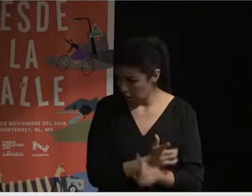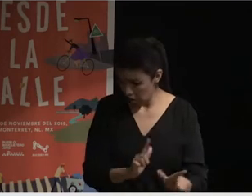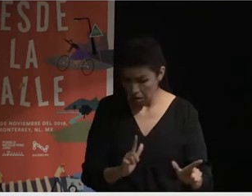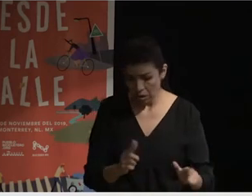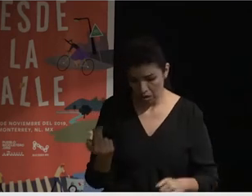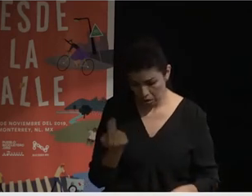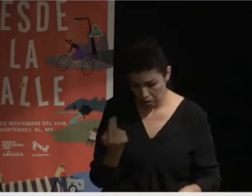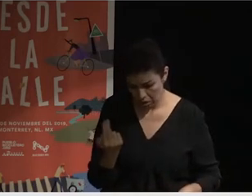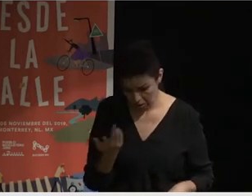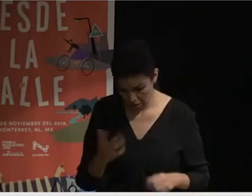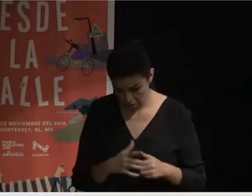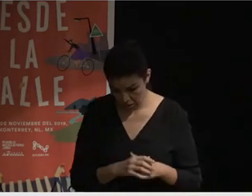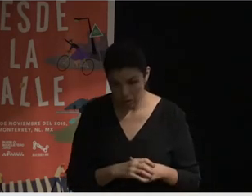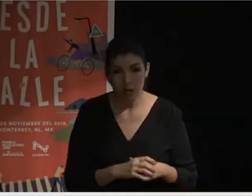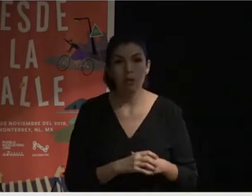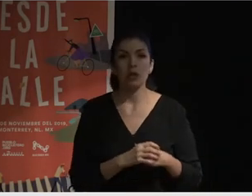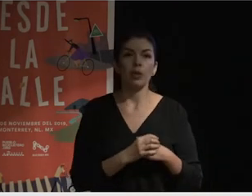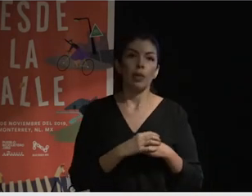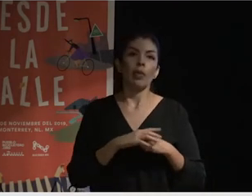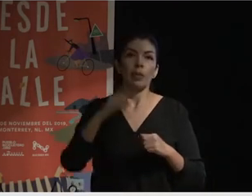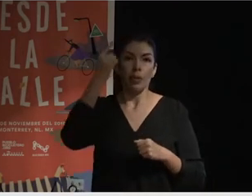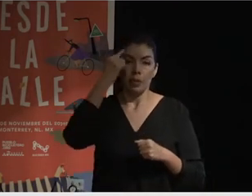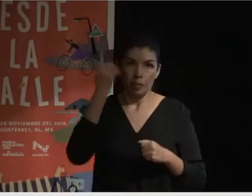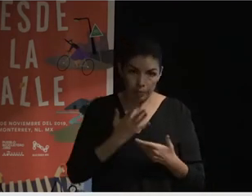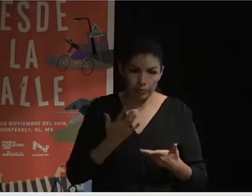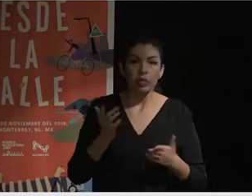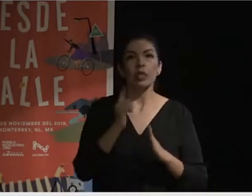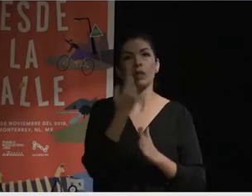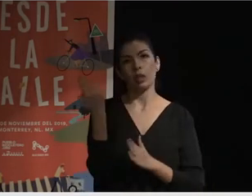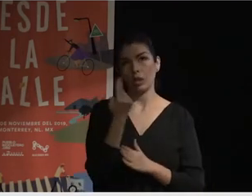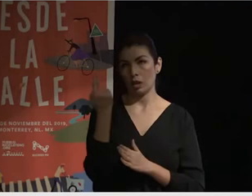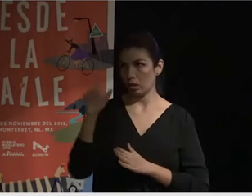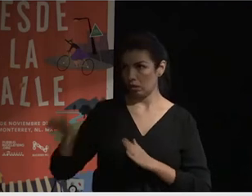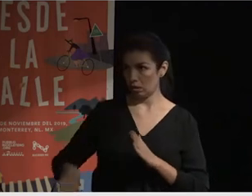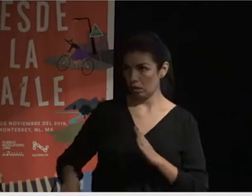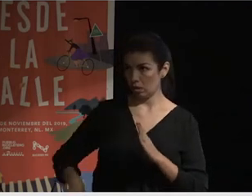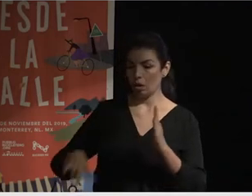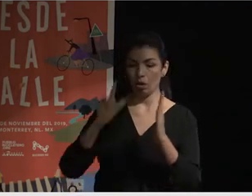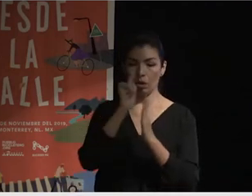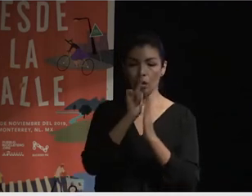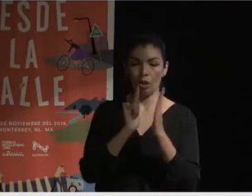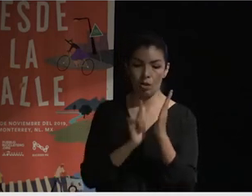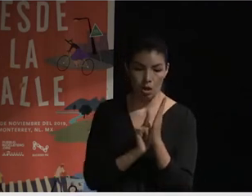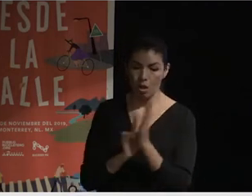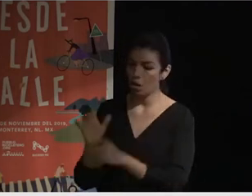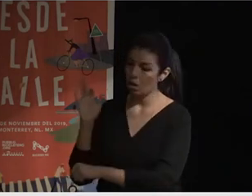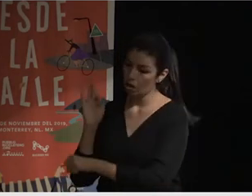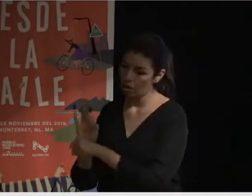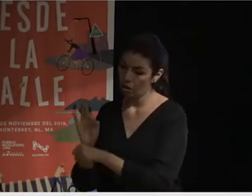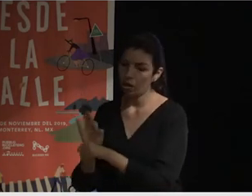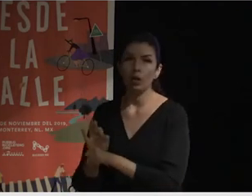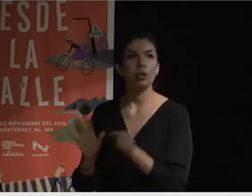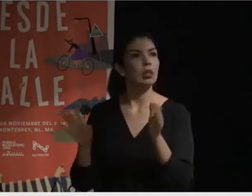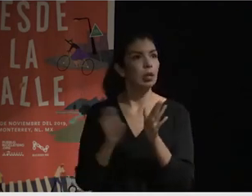hay un código ahí de normas o de leyes para que haga eso, que no se suba el valor de la renta, ¿no? Como lo hacen en Portland, por